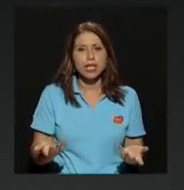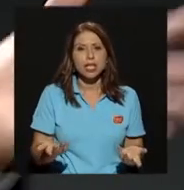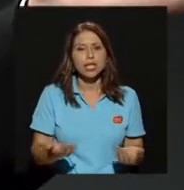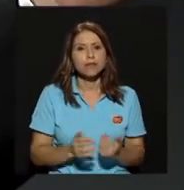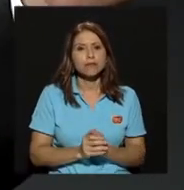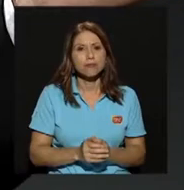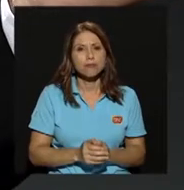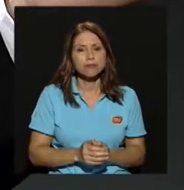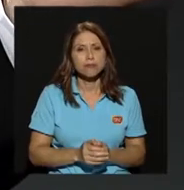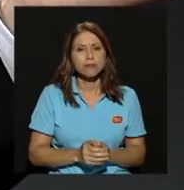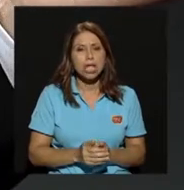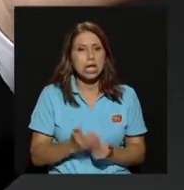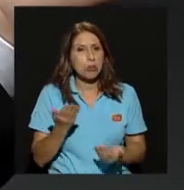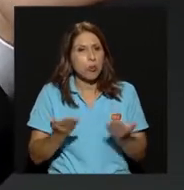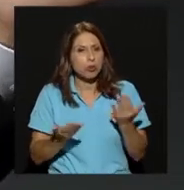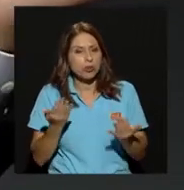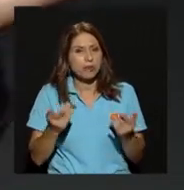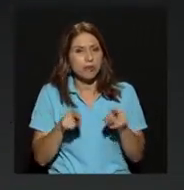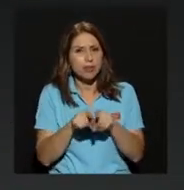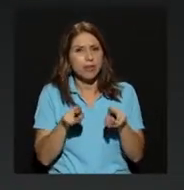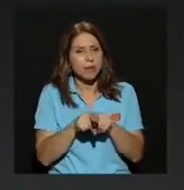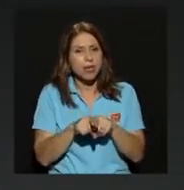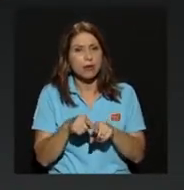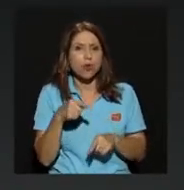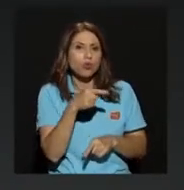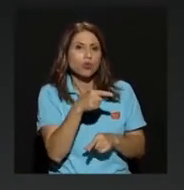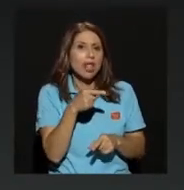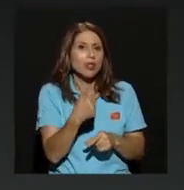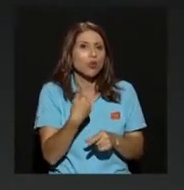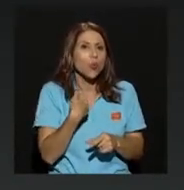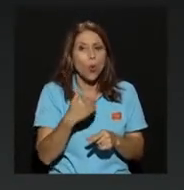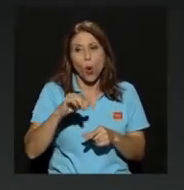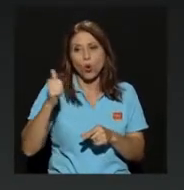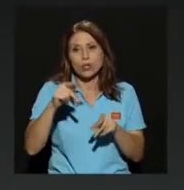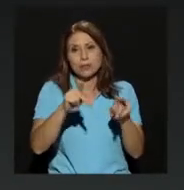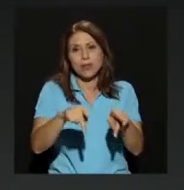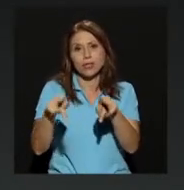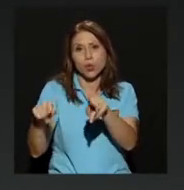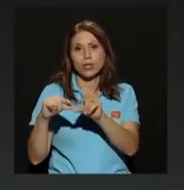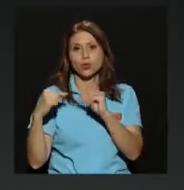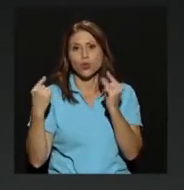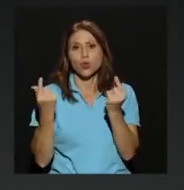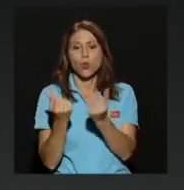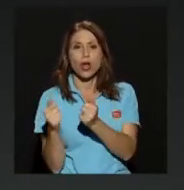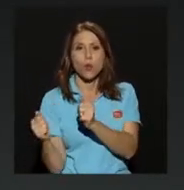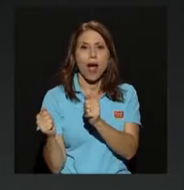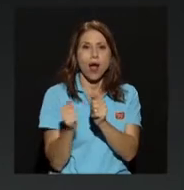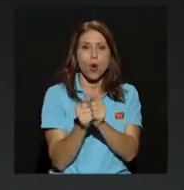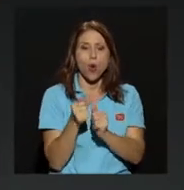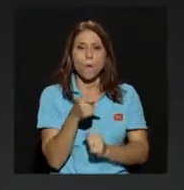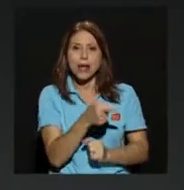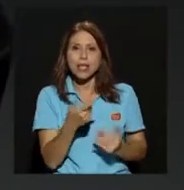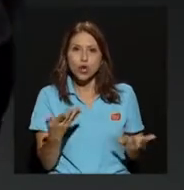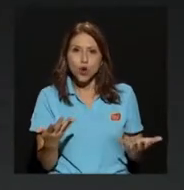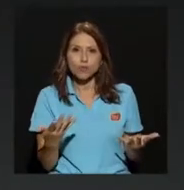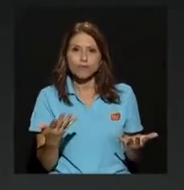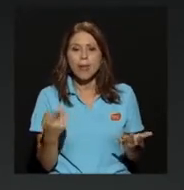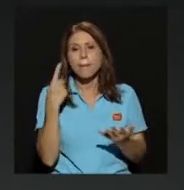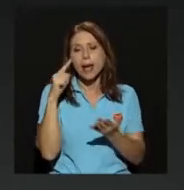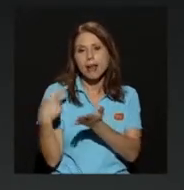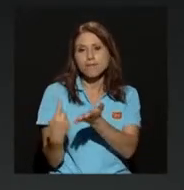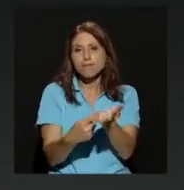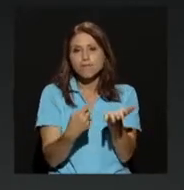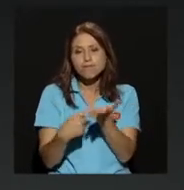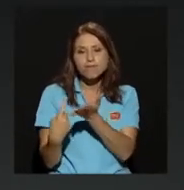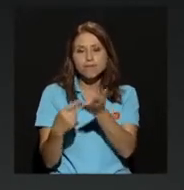y posiblemente también tuvo algún grupo de gente que lo acompañó en discutir el tema y